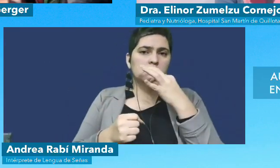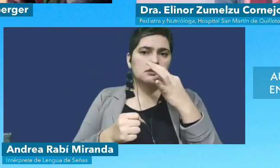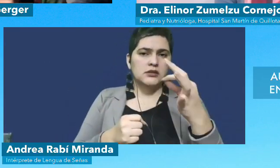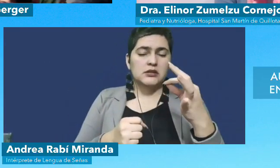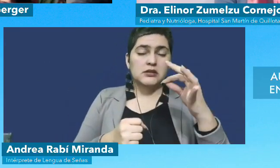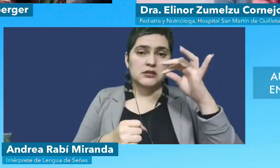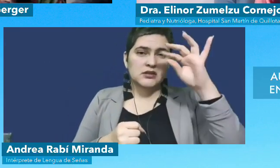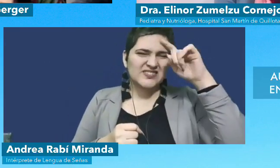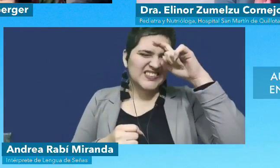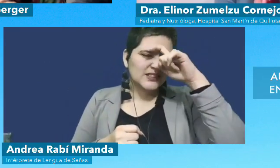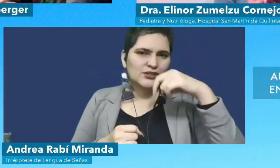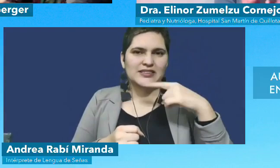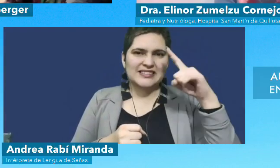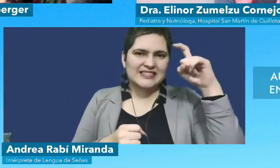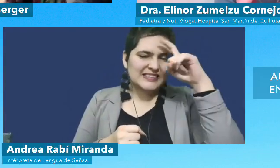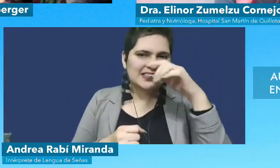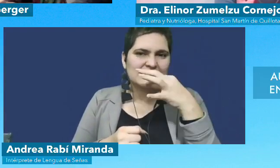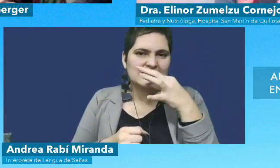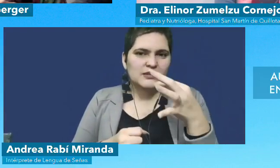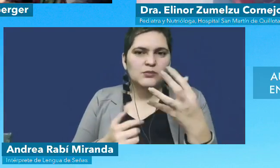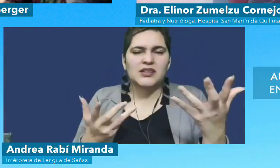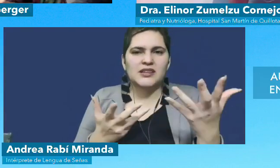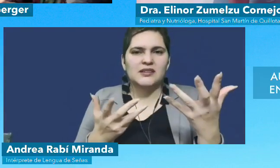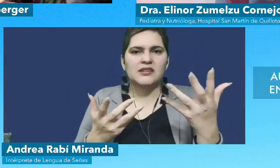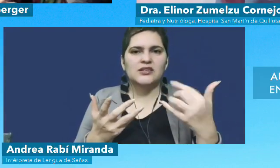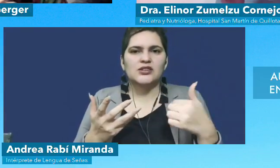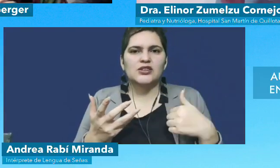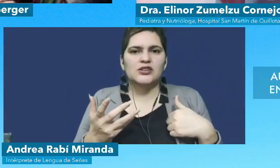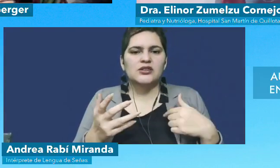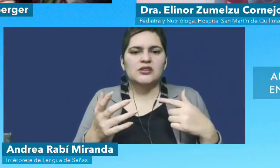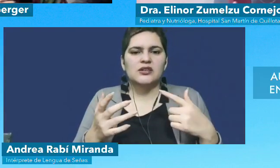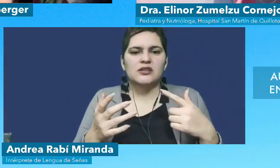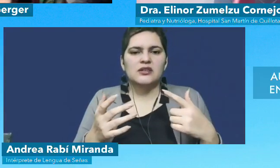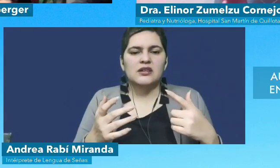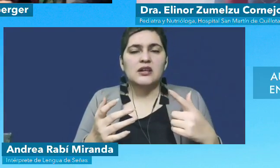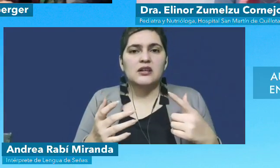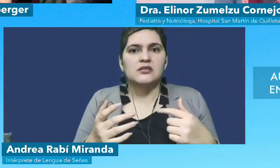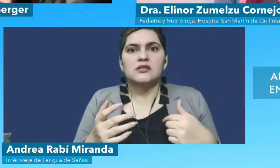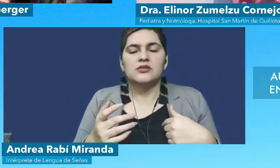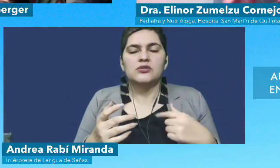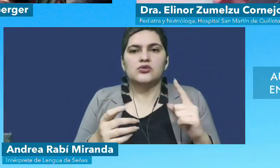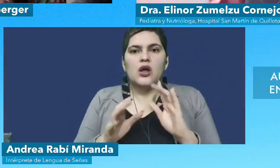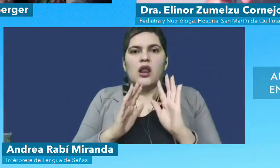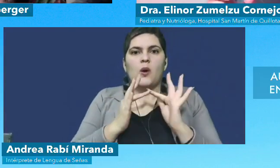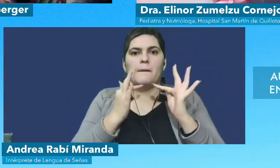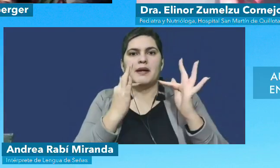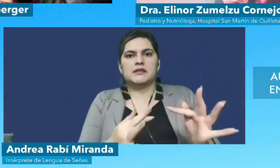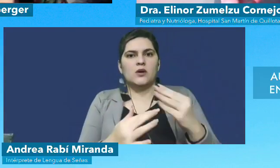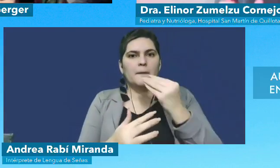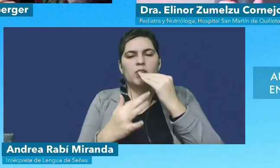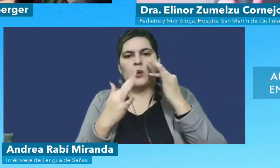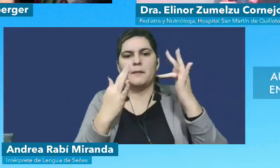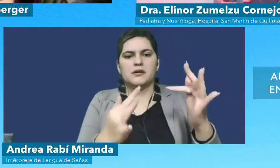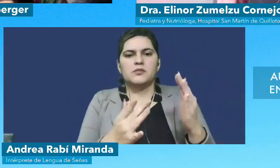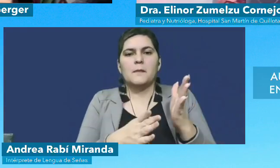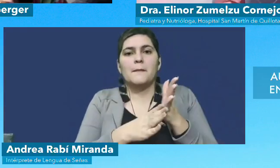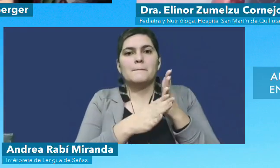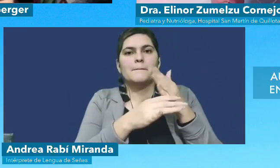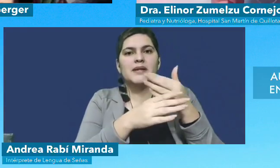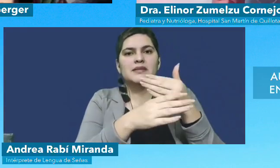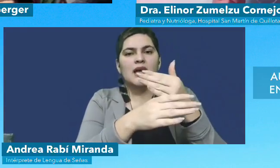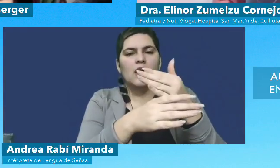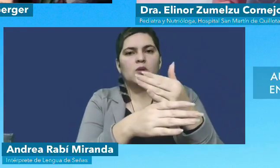cosas porque uno se puede quedar como, entonces, no voy a comer nunca más eso. Pero, por ejemplo, uno dice ya, pescados de esta costa, donde